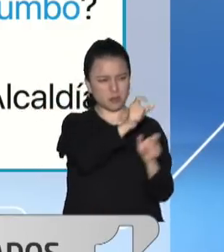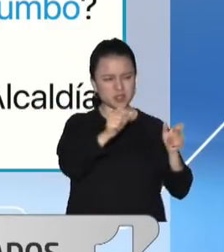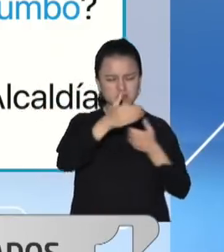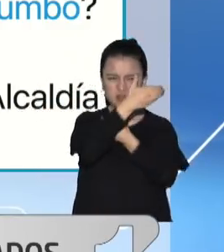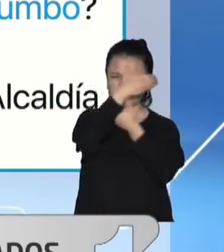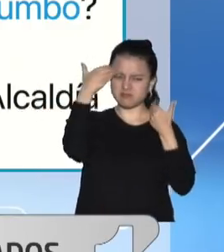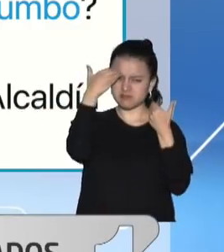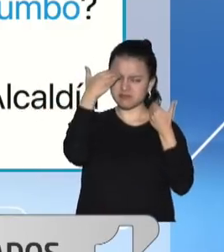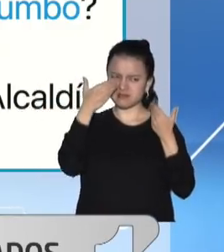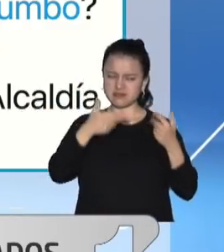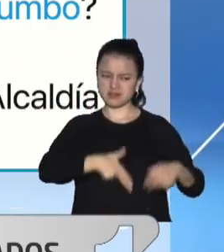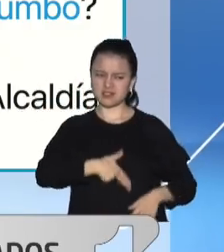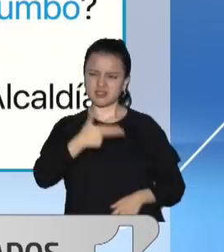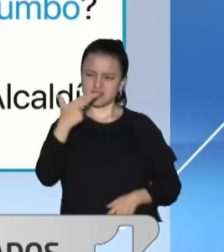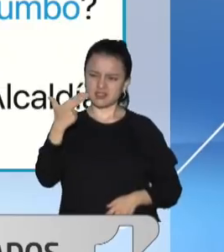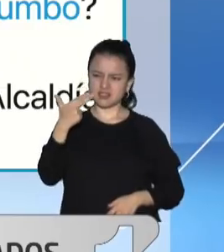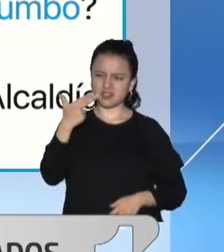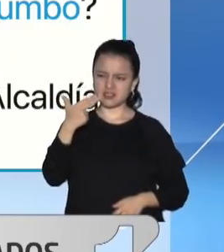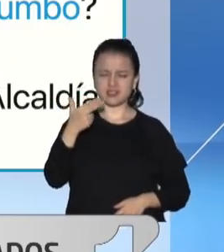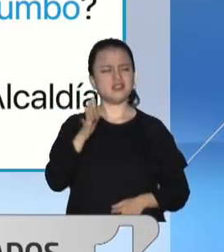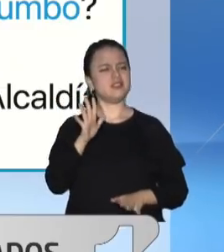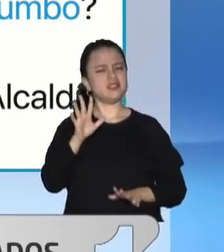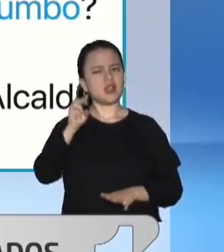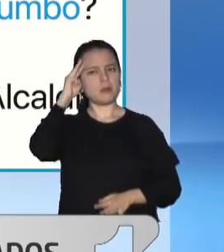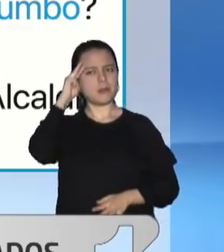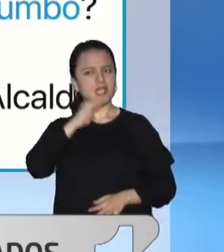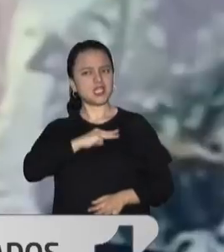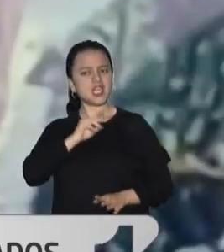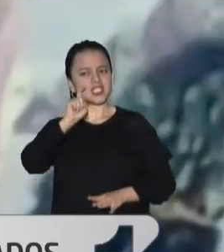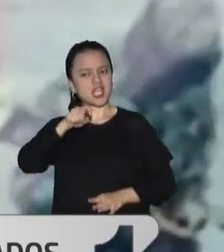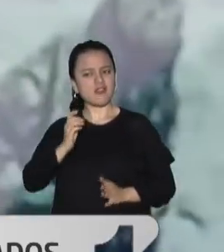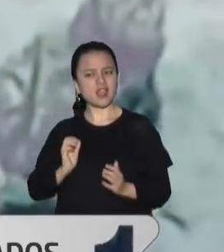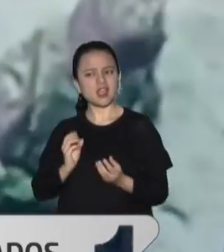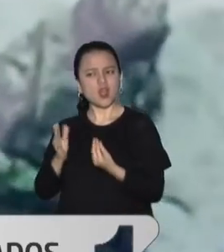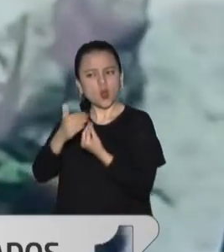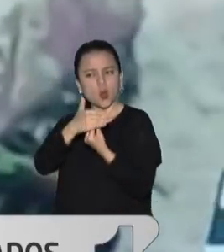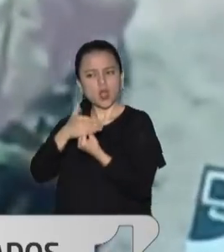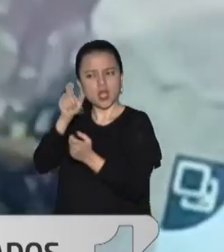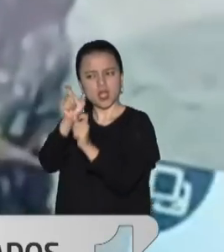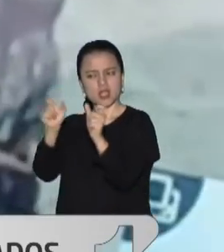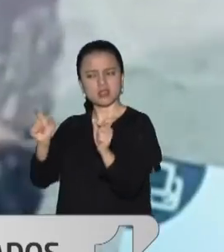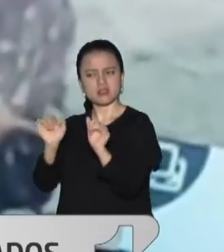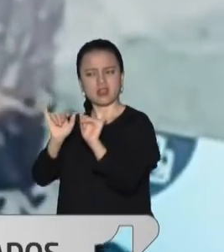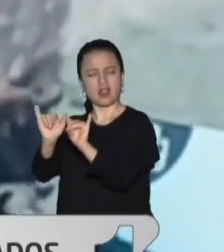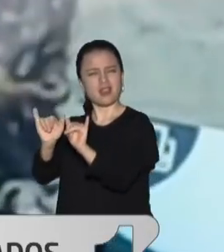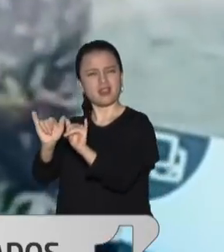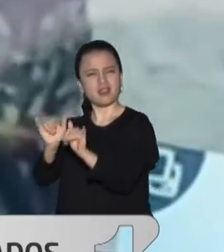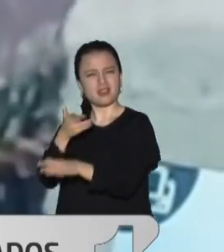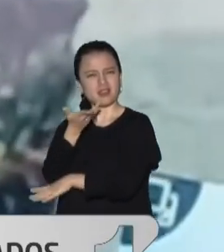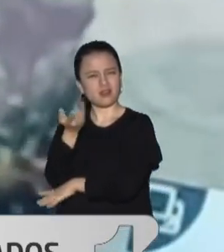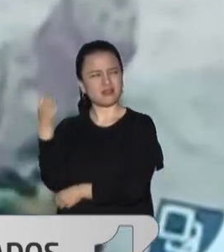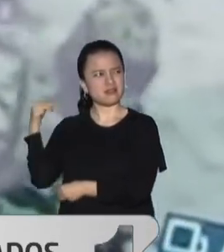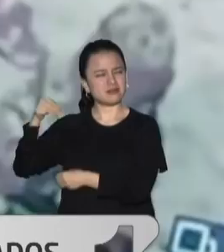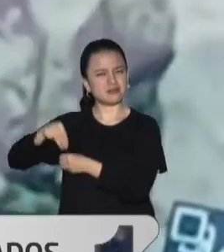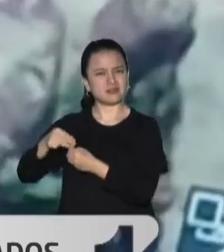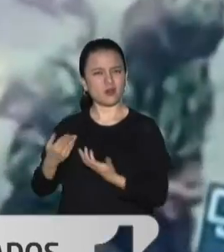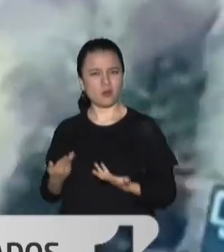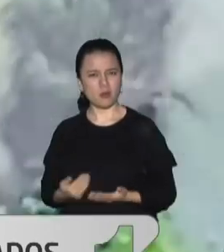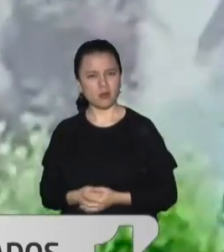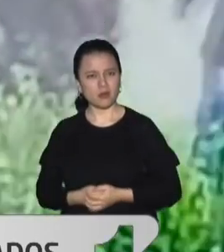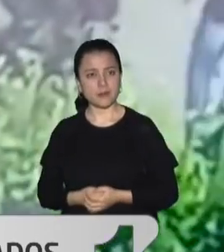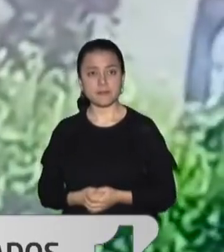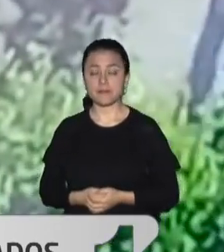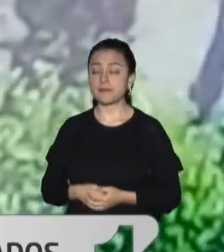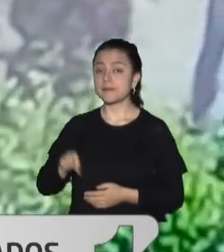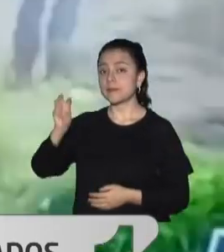estos soldados no protegen a los ciudadanos y a la alcaldía de Yumbo? Por su parte, el ejército respondió en un comunicado que no se